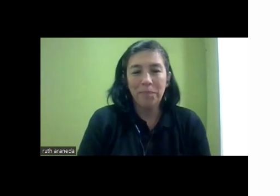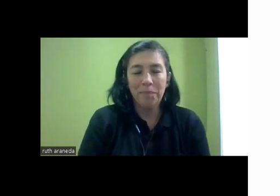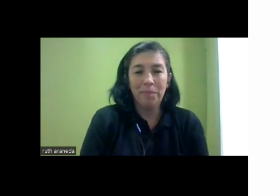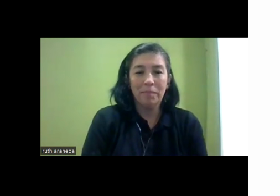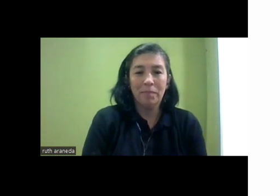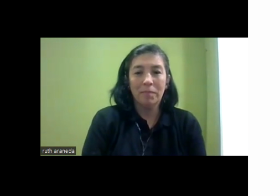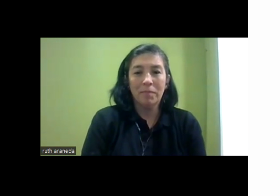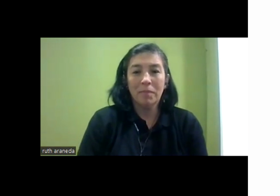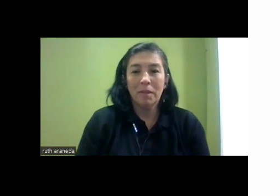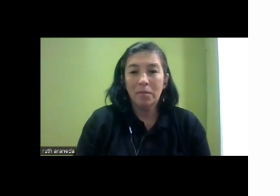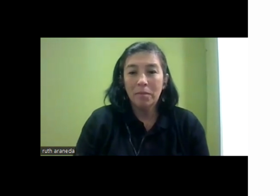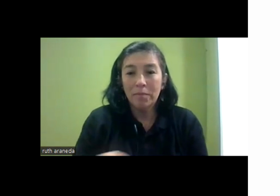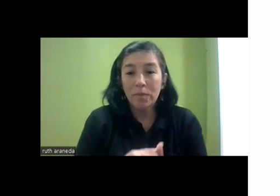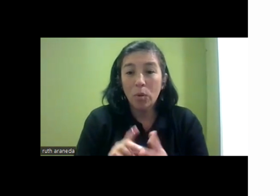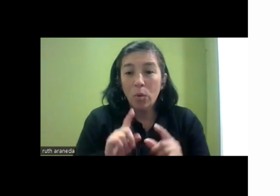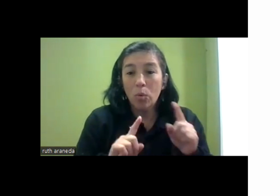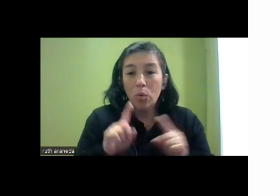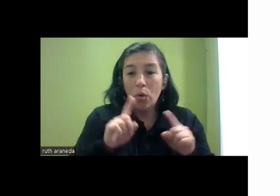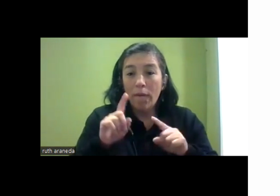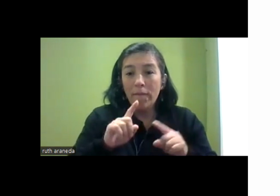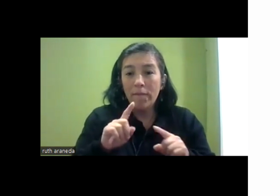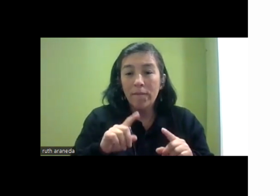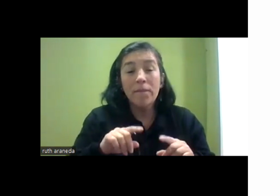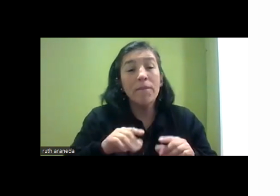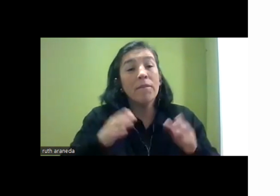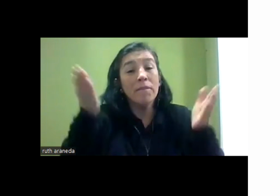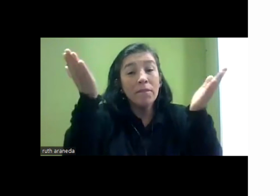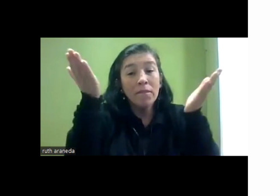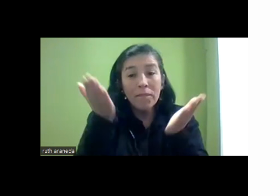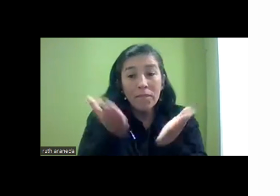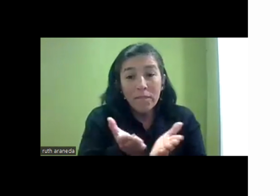Una imagen de los valles interiores que son